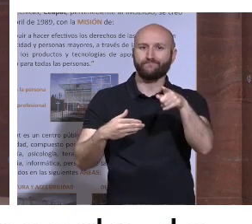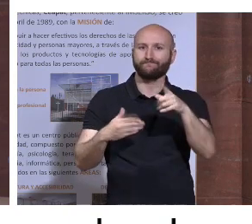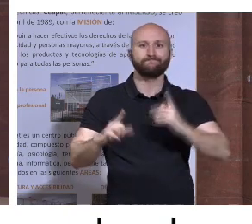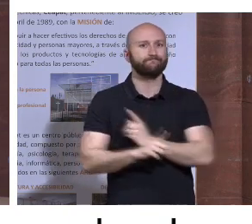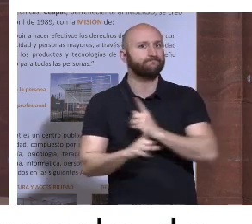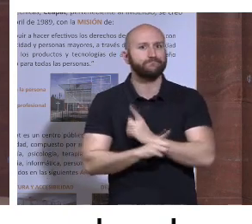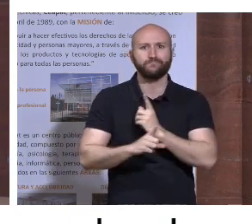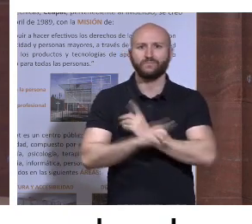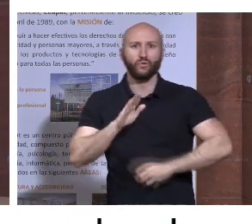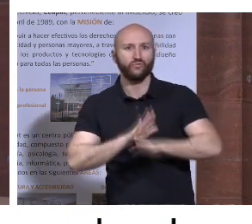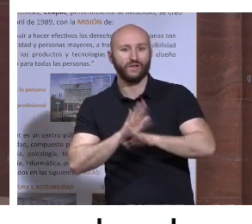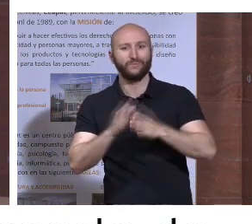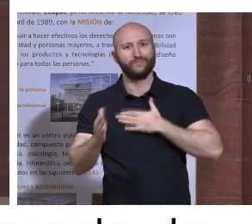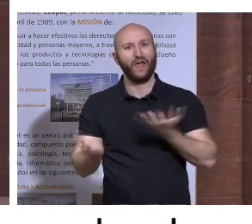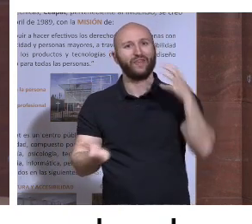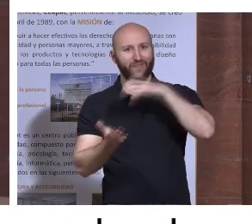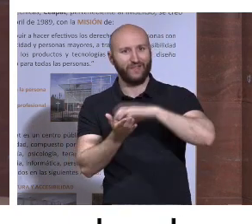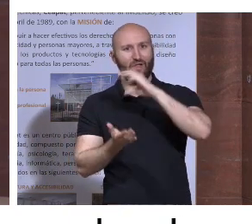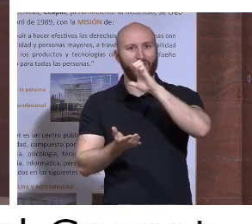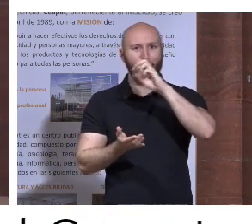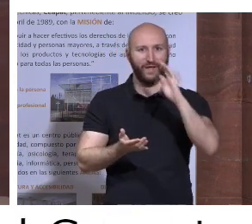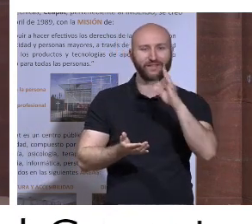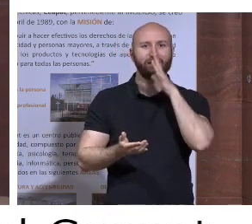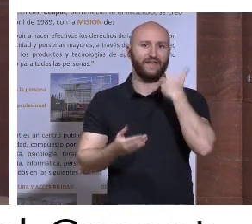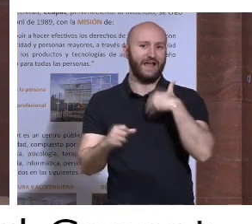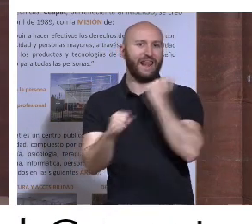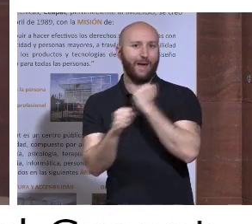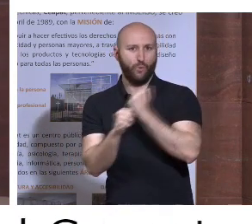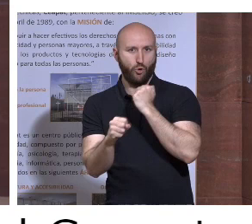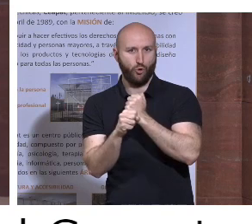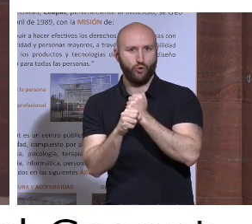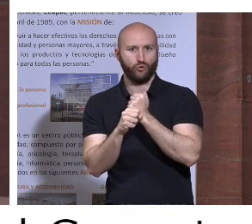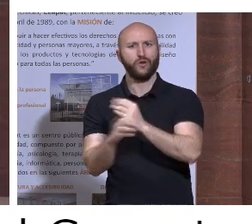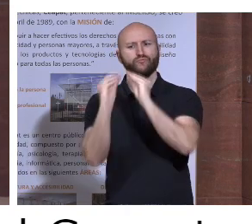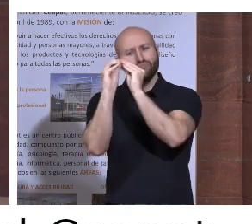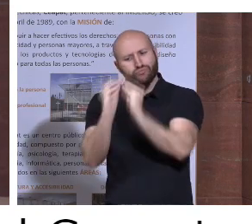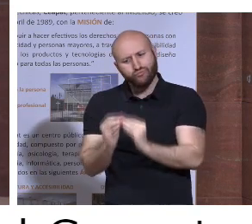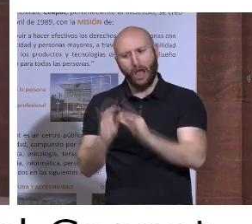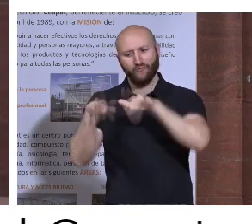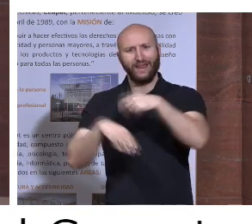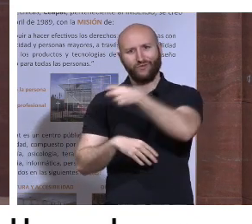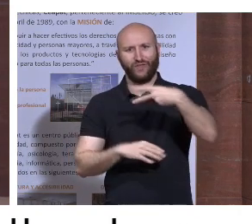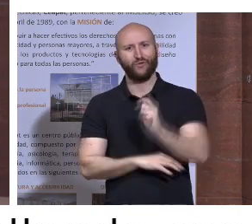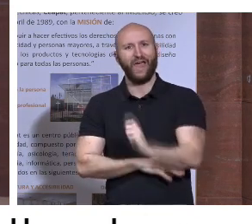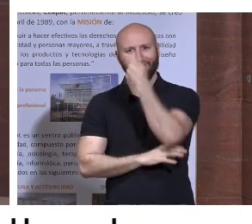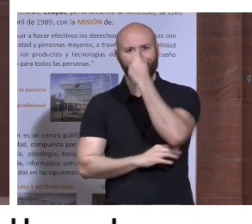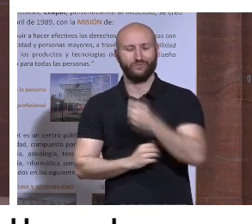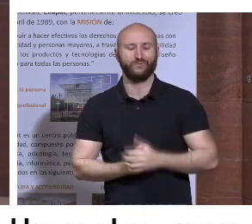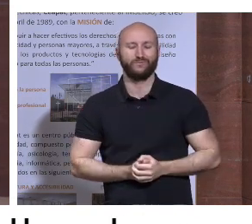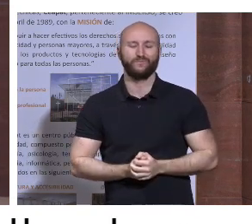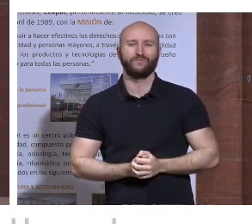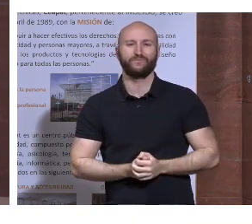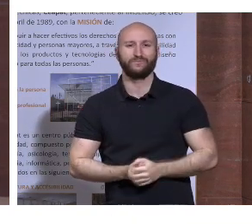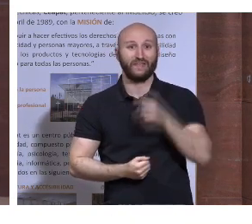continua el CEAPAT tiene una labor que está desarrollando con mucho éxito. Como saben,